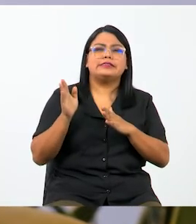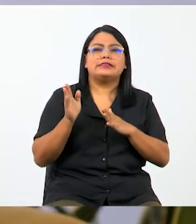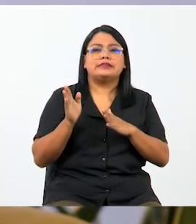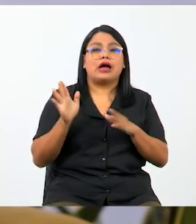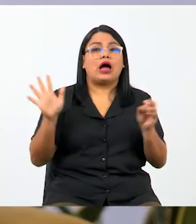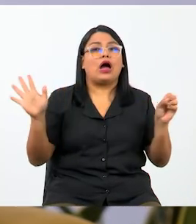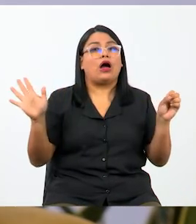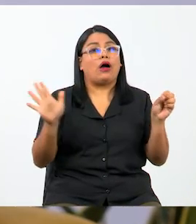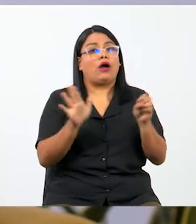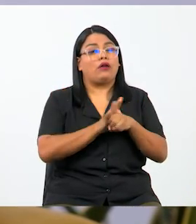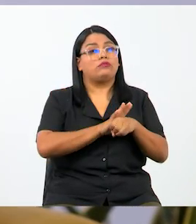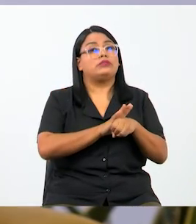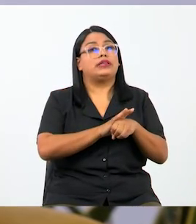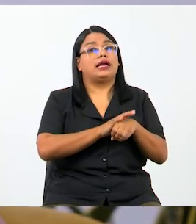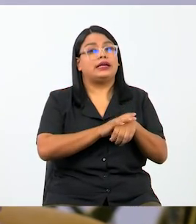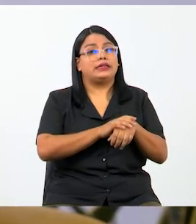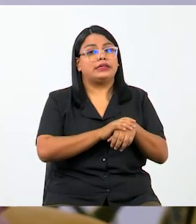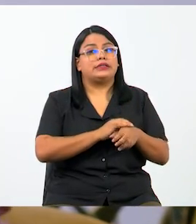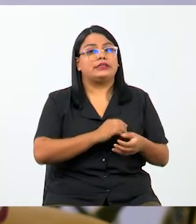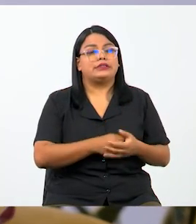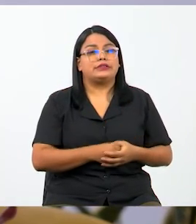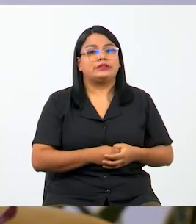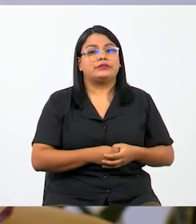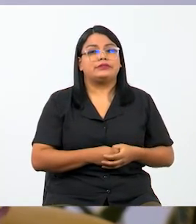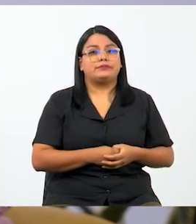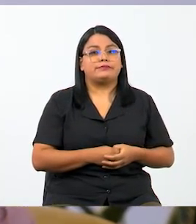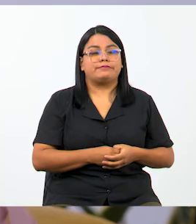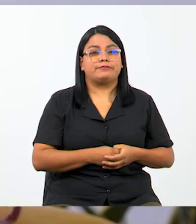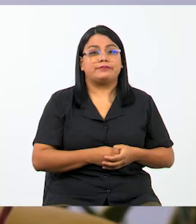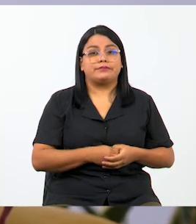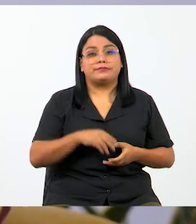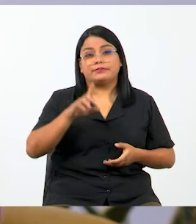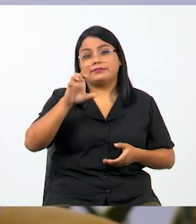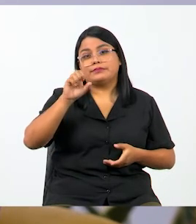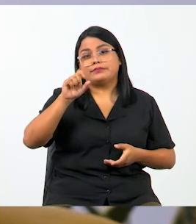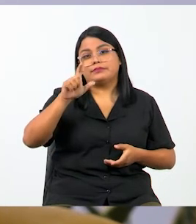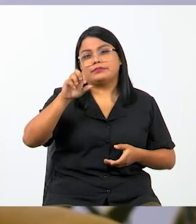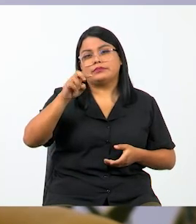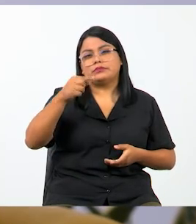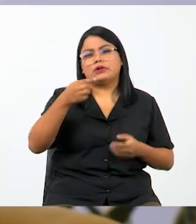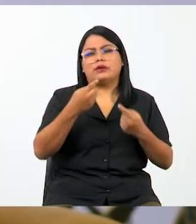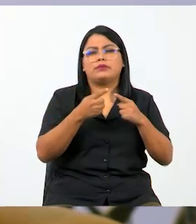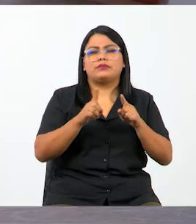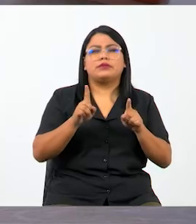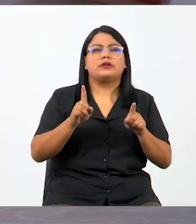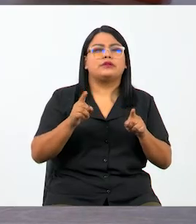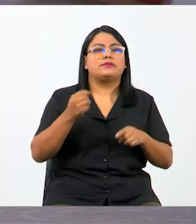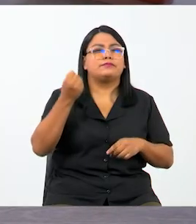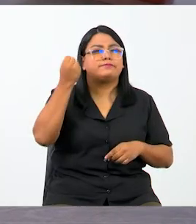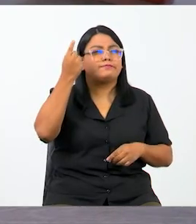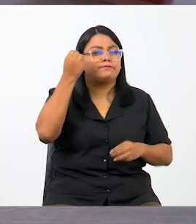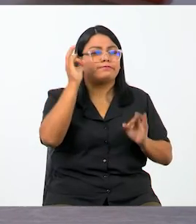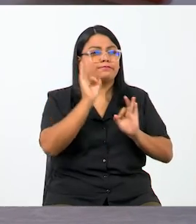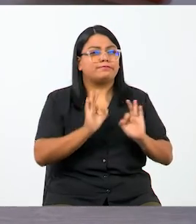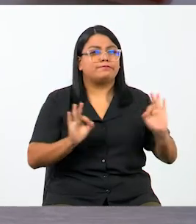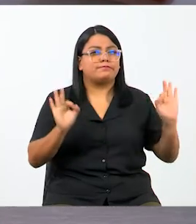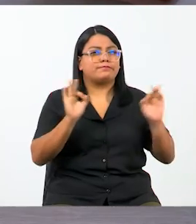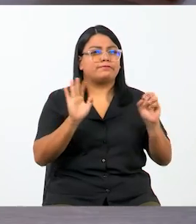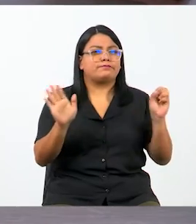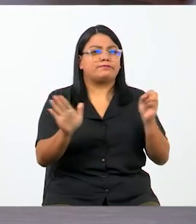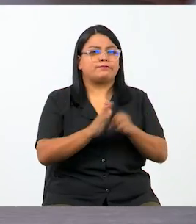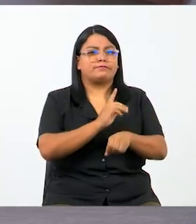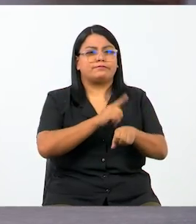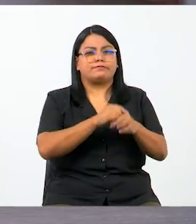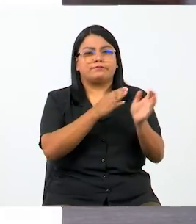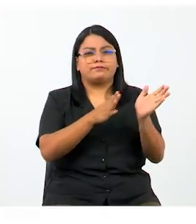ya nos ofrece Eslengua, pero para comprender mejor cómo deberemos completar esta jornalización, podemos ver el siguiente recurso.